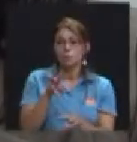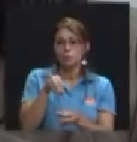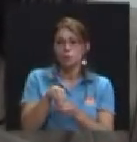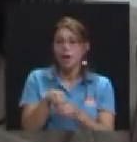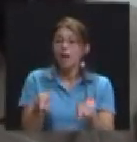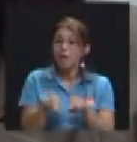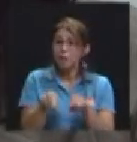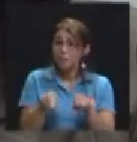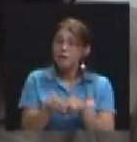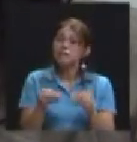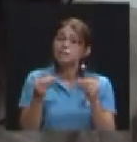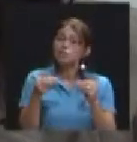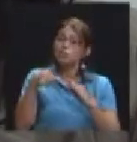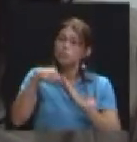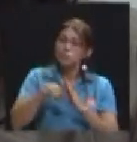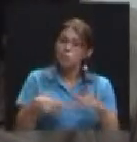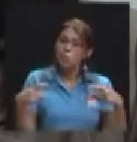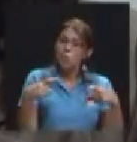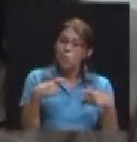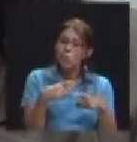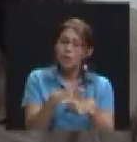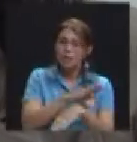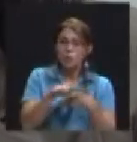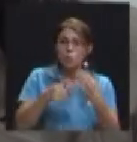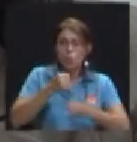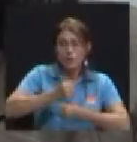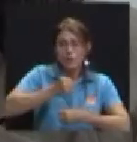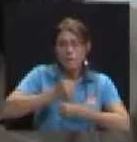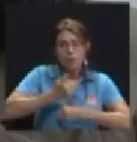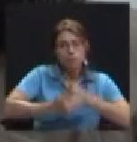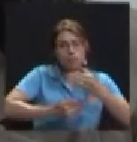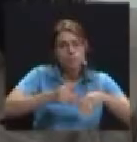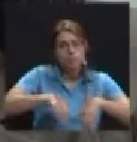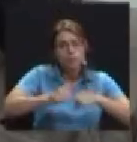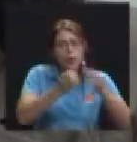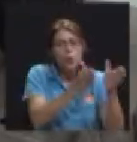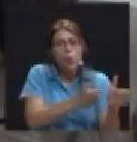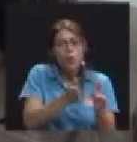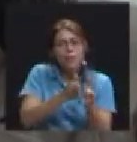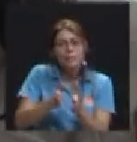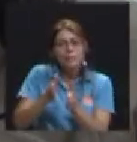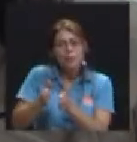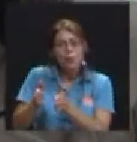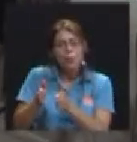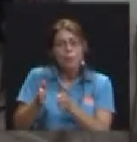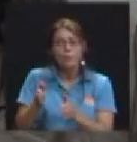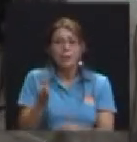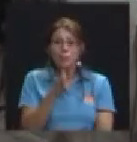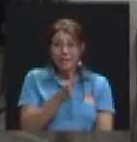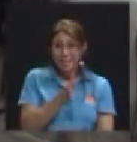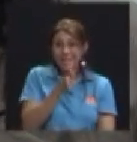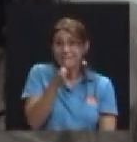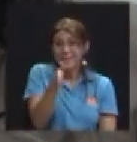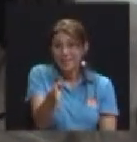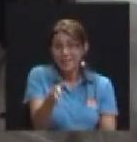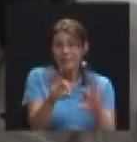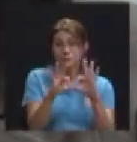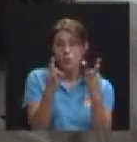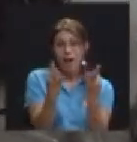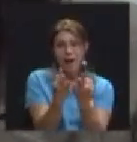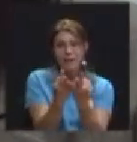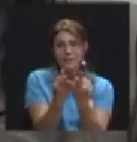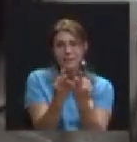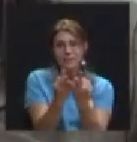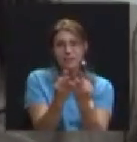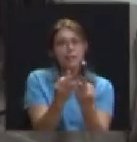además es compleja en la operación logística que tiene. Llegar a los hogares y recibir una entrevista